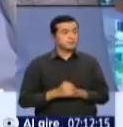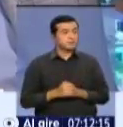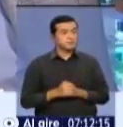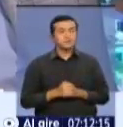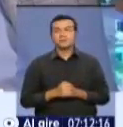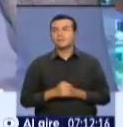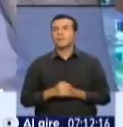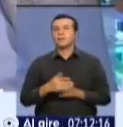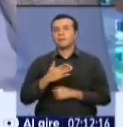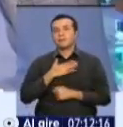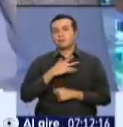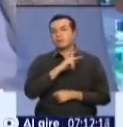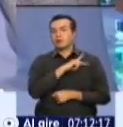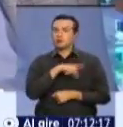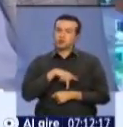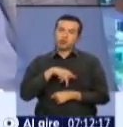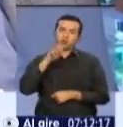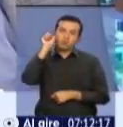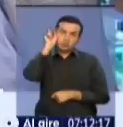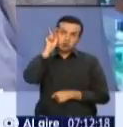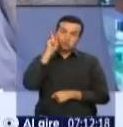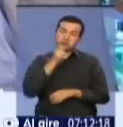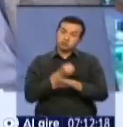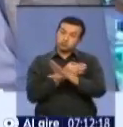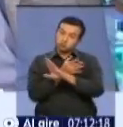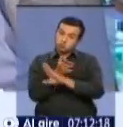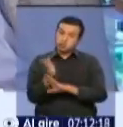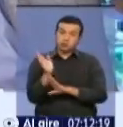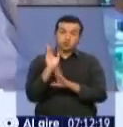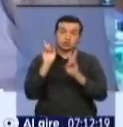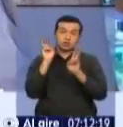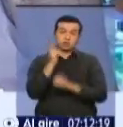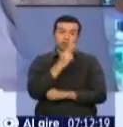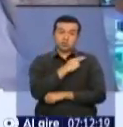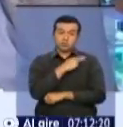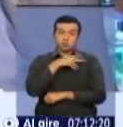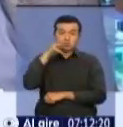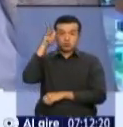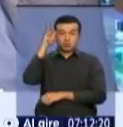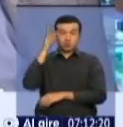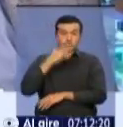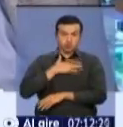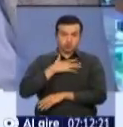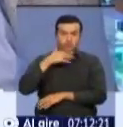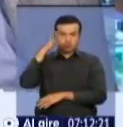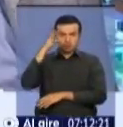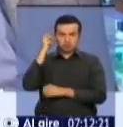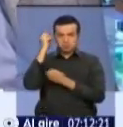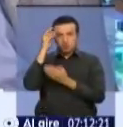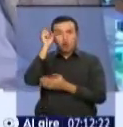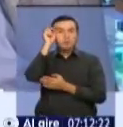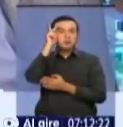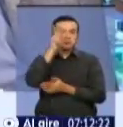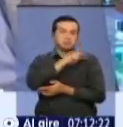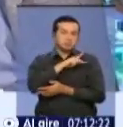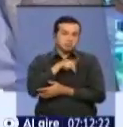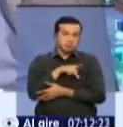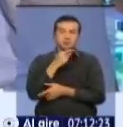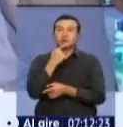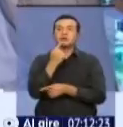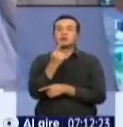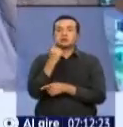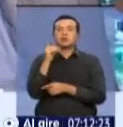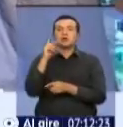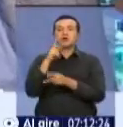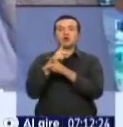A ver, mi criterio y mi sugerencia simplemente académica es que lo mejor es reorganizar la forma de elegir